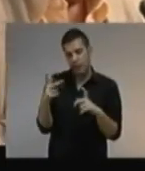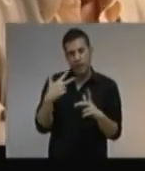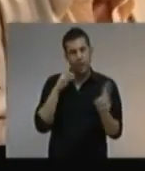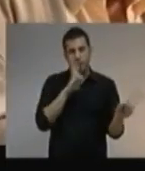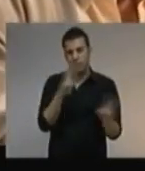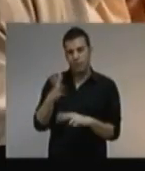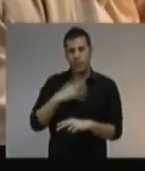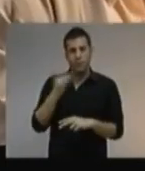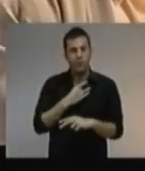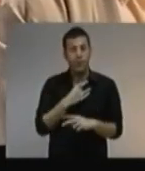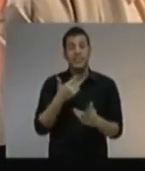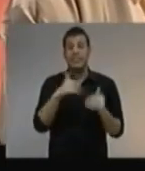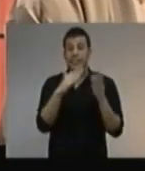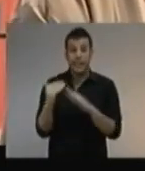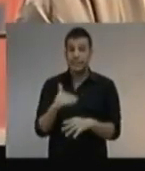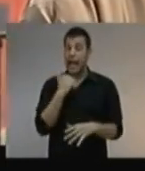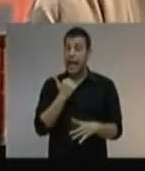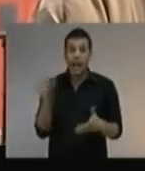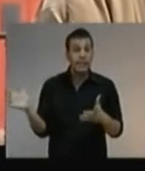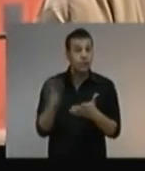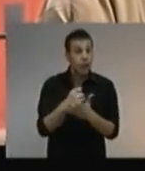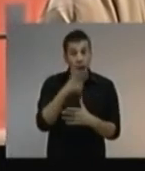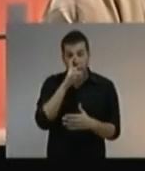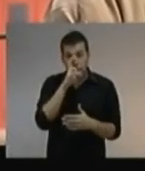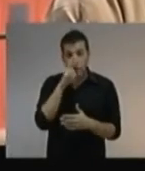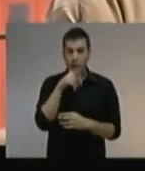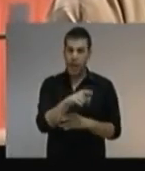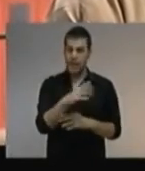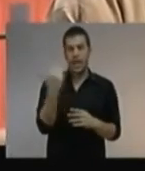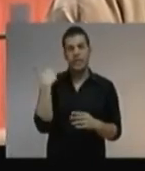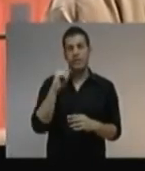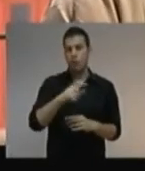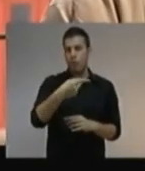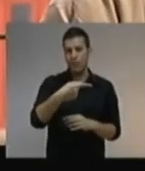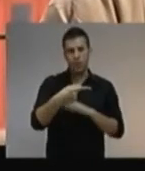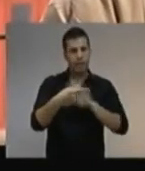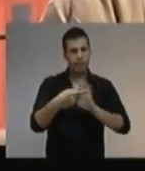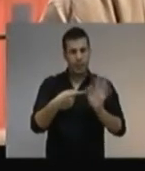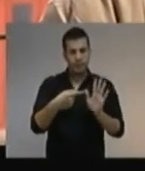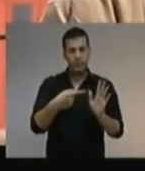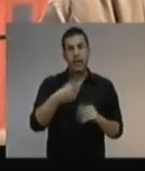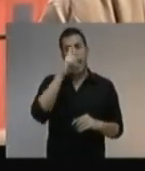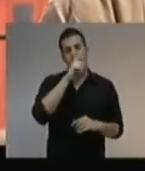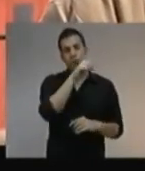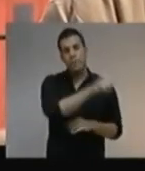que casi todas las casas antiguas eran de un solo piso hasta